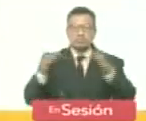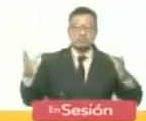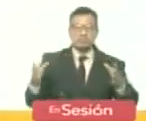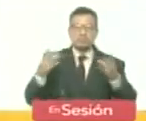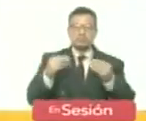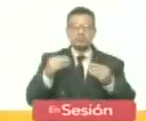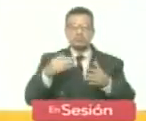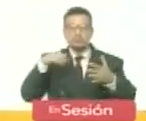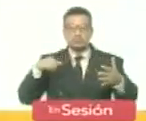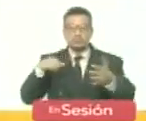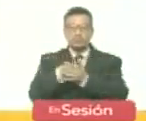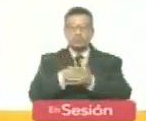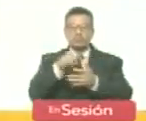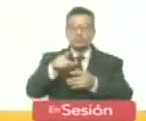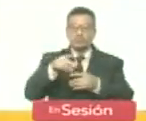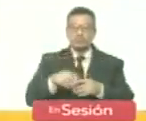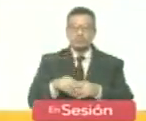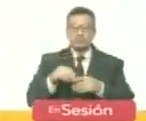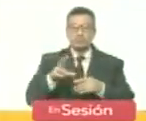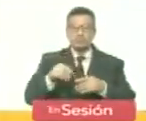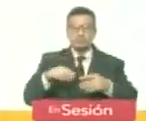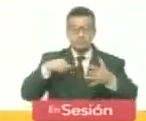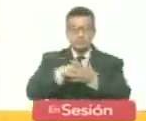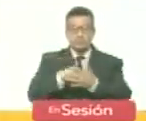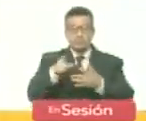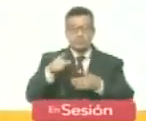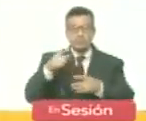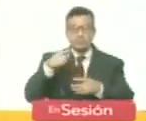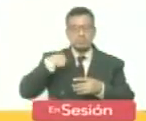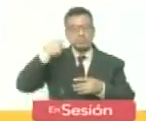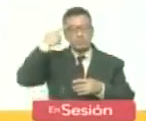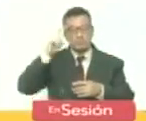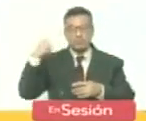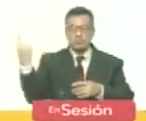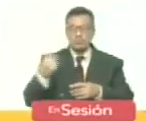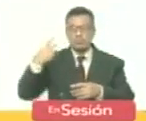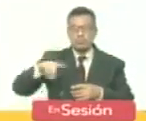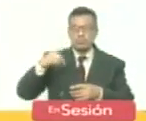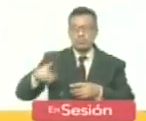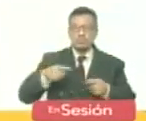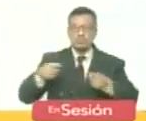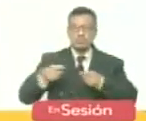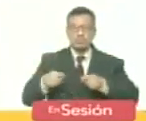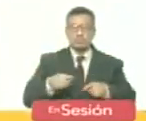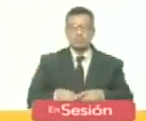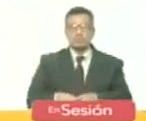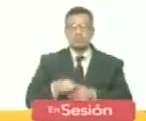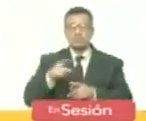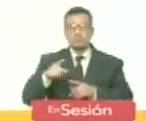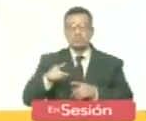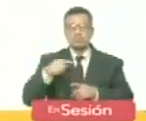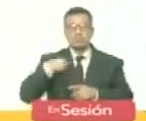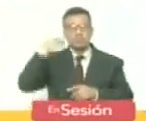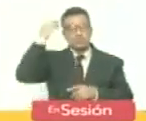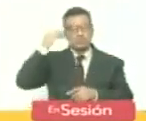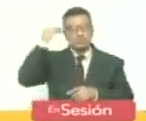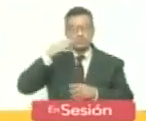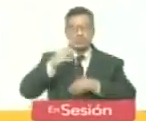de contención para frenar las pretensiones de la derecha reaccionaria, que lo que